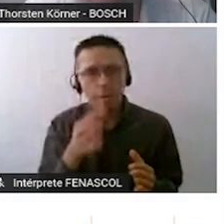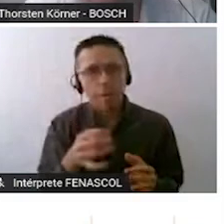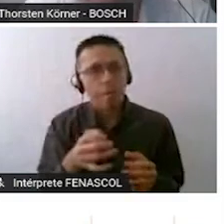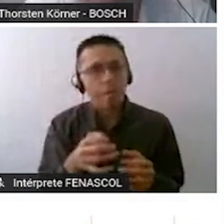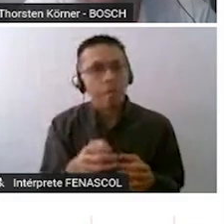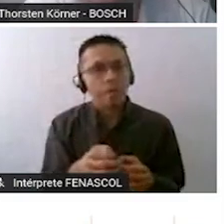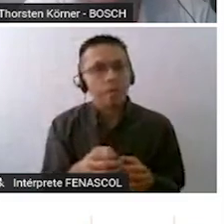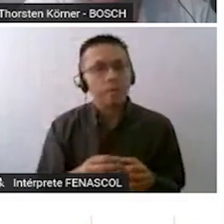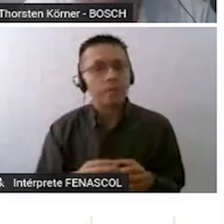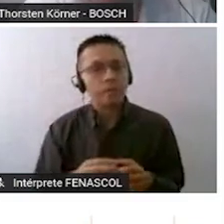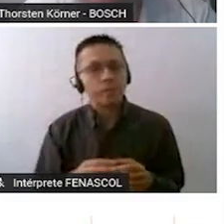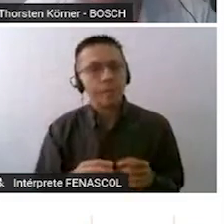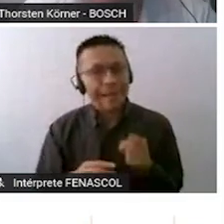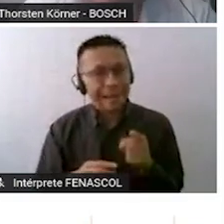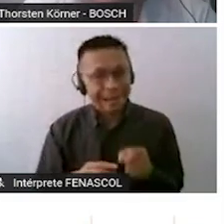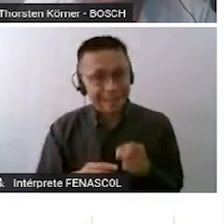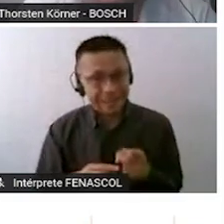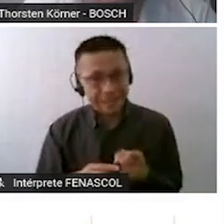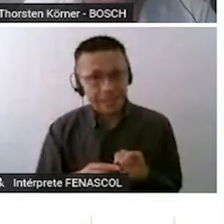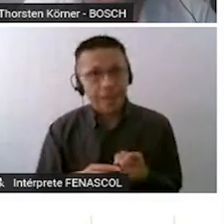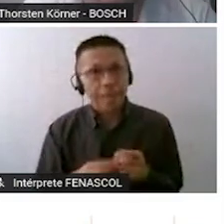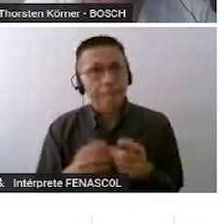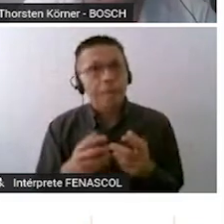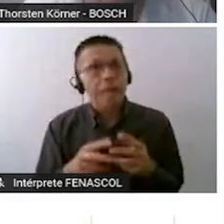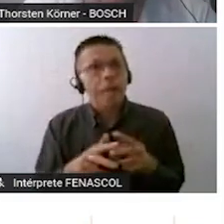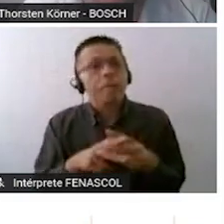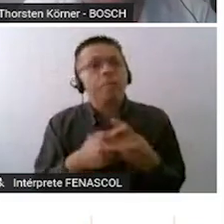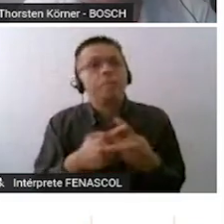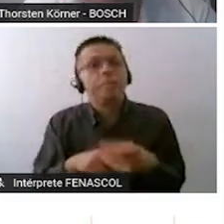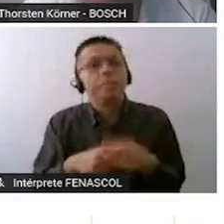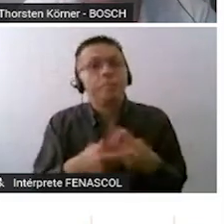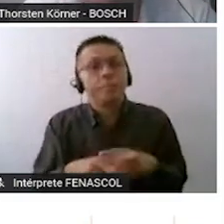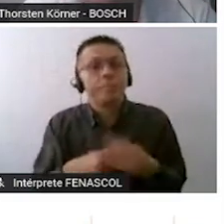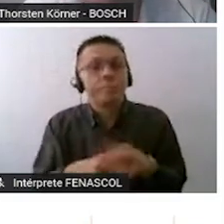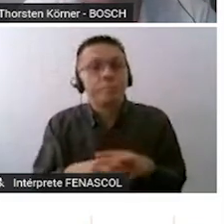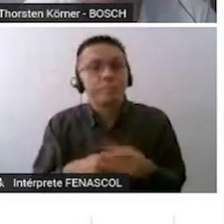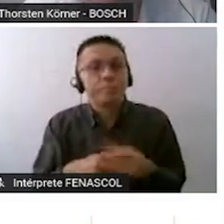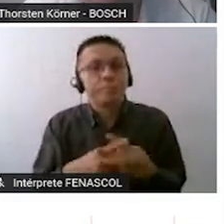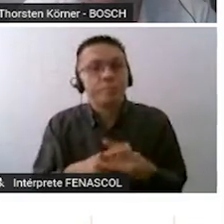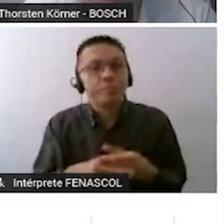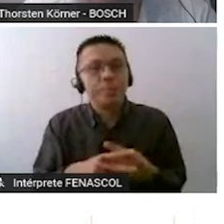de una máquina, de una forja,